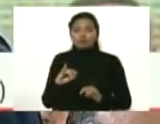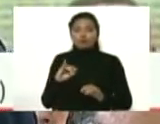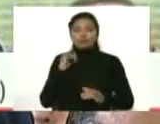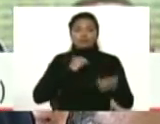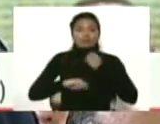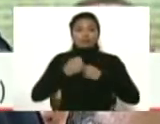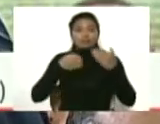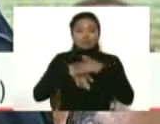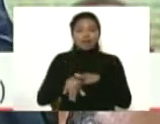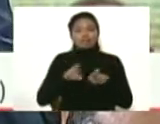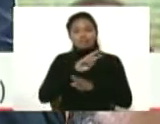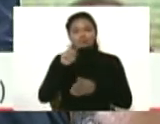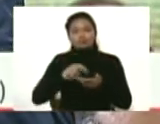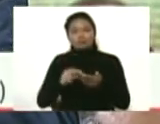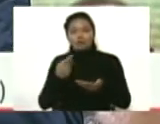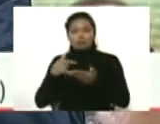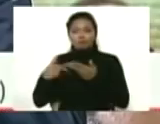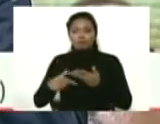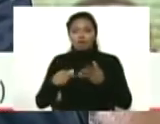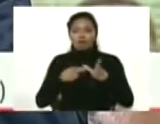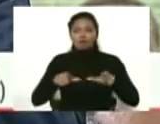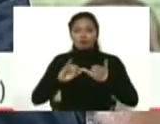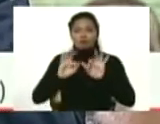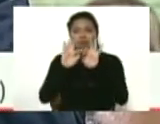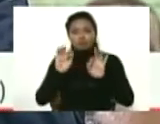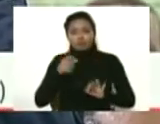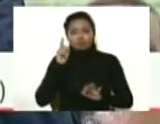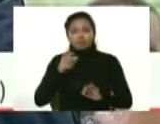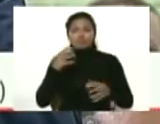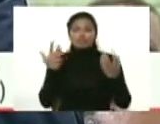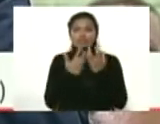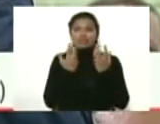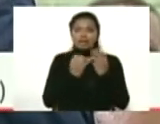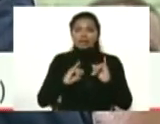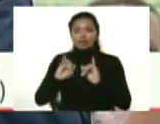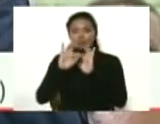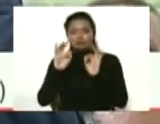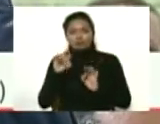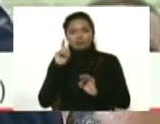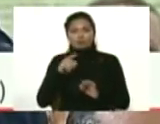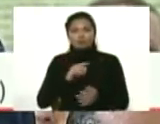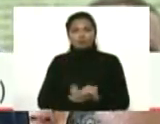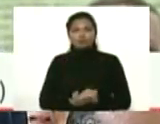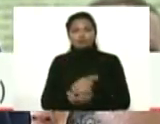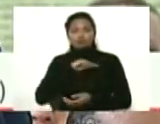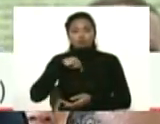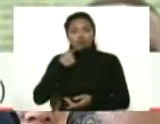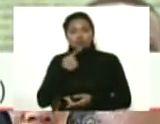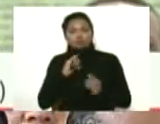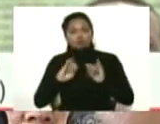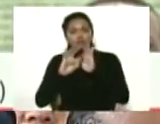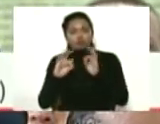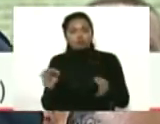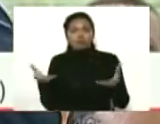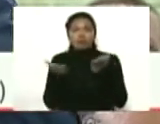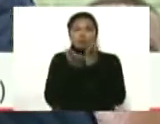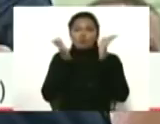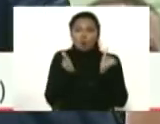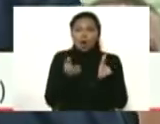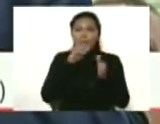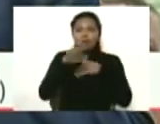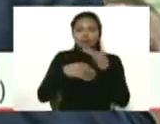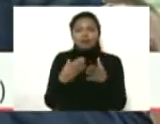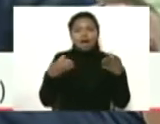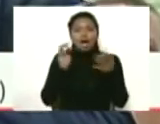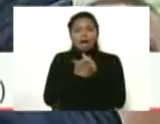y hay que estar pendiente de los cuáles son los escenarios de guerra más factibles, o nosotros como decíamos allá en la escuela de infantería cuando estaba con